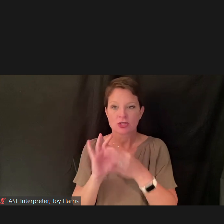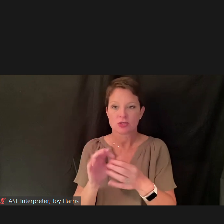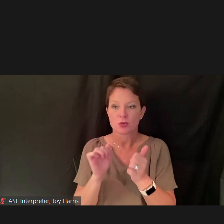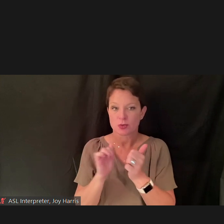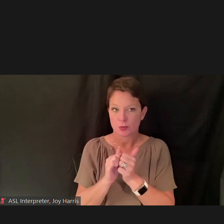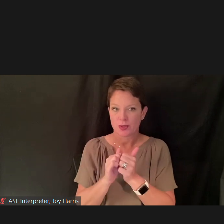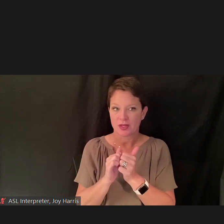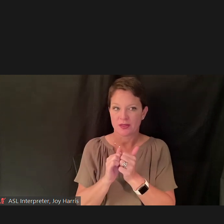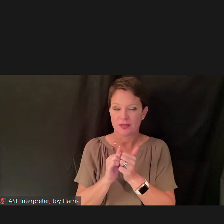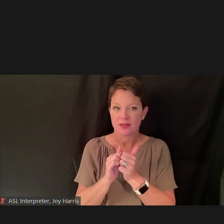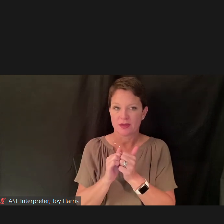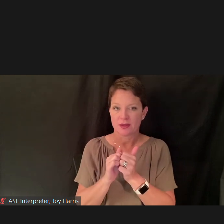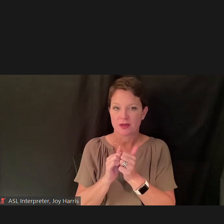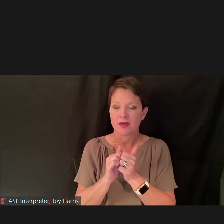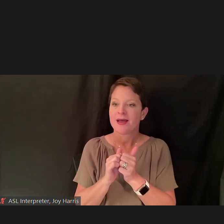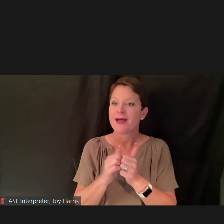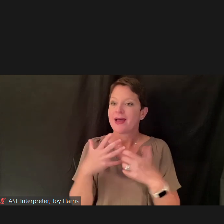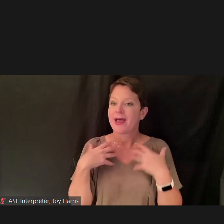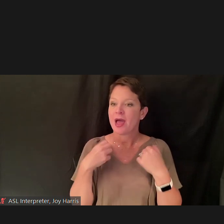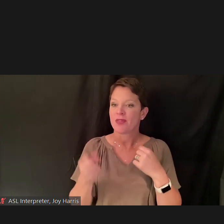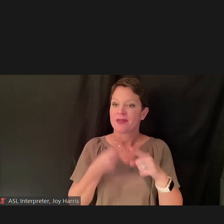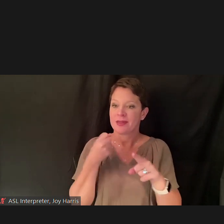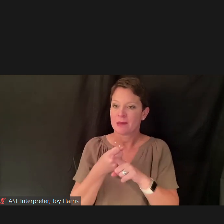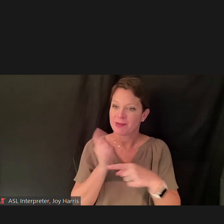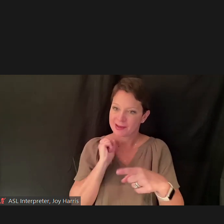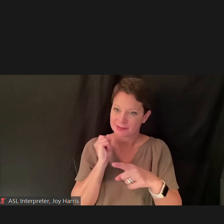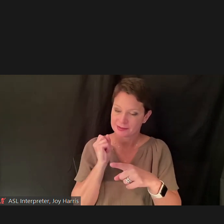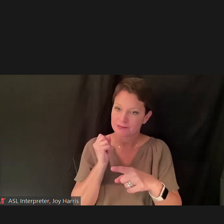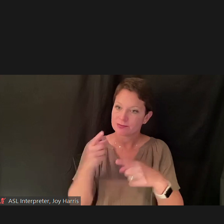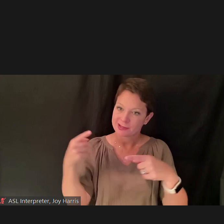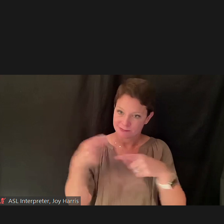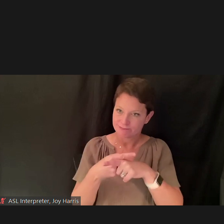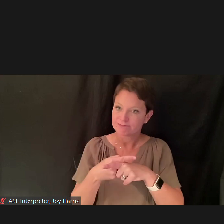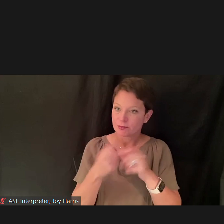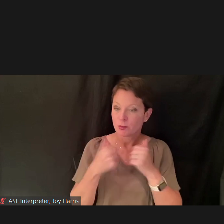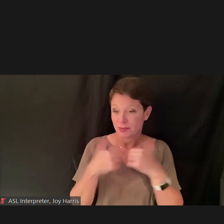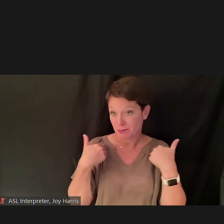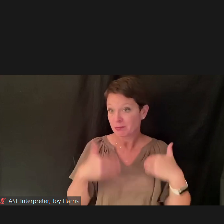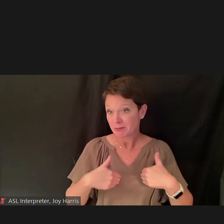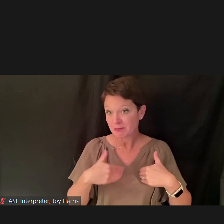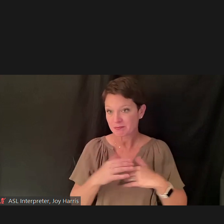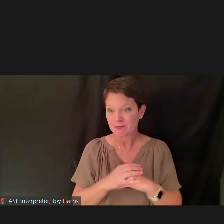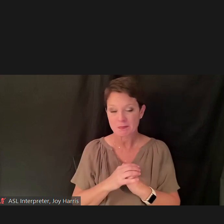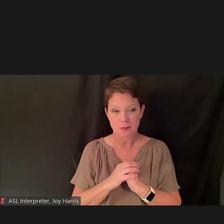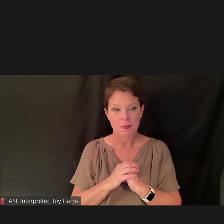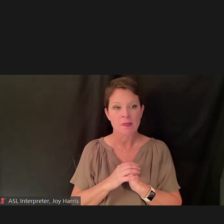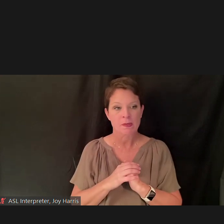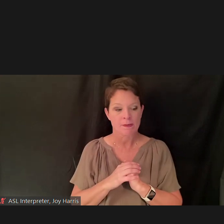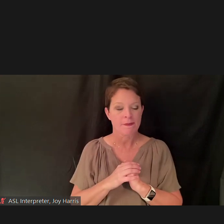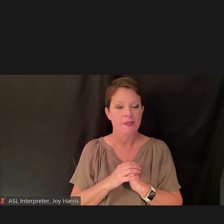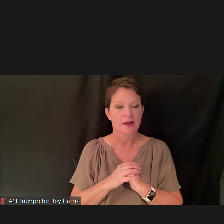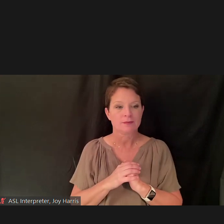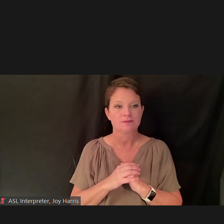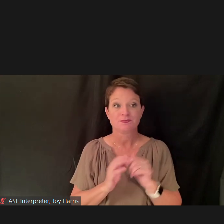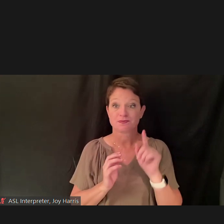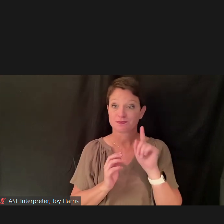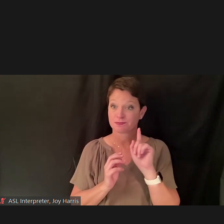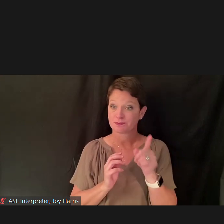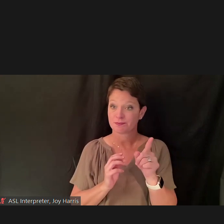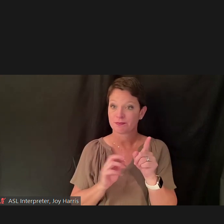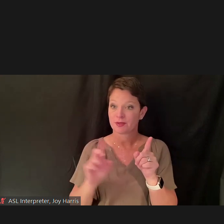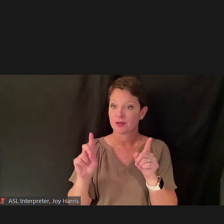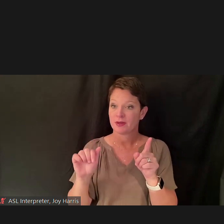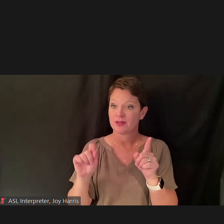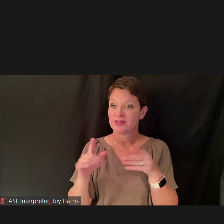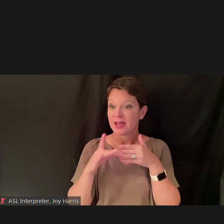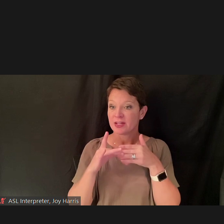factores más importantes asociados con los efectos adversos para la salud.